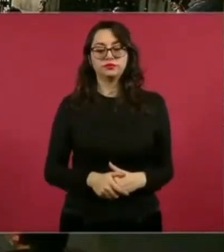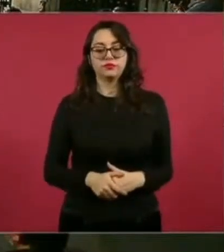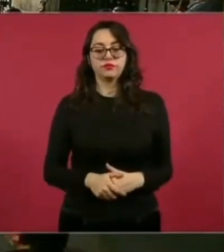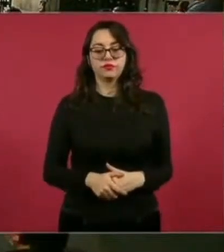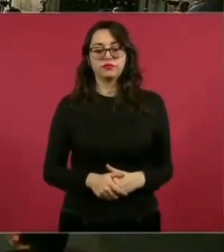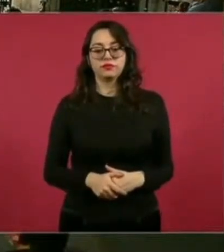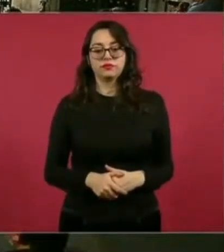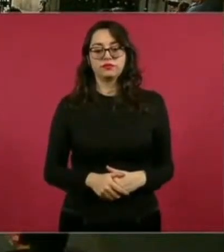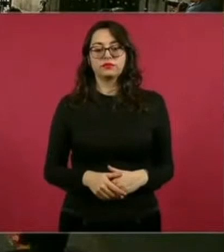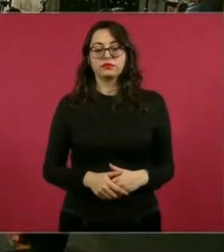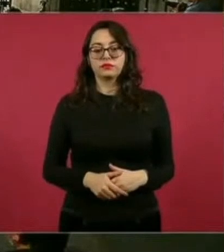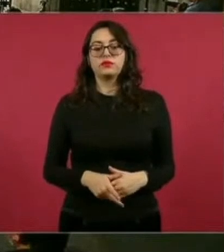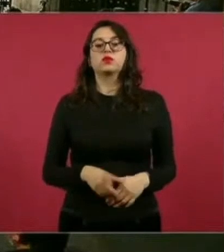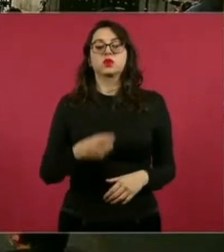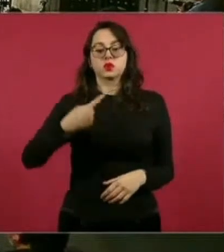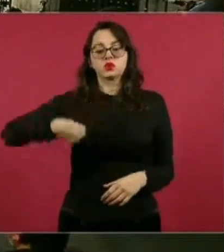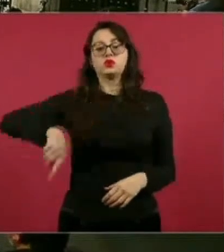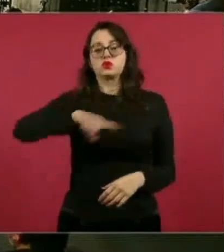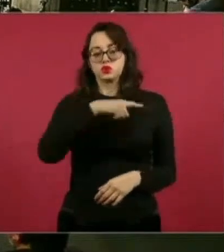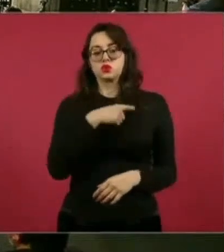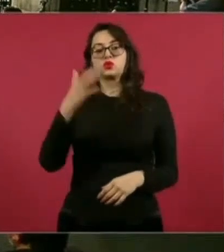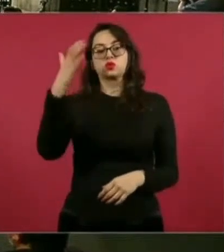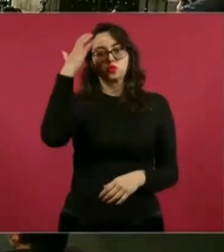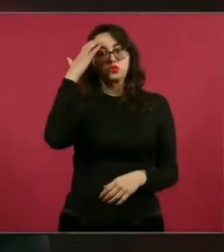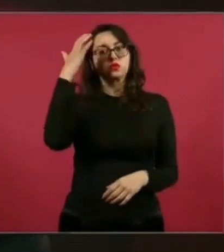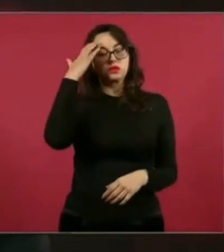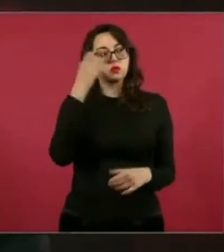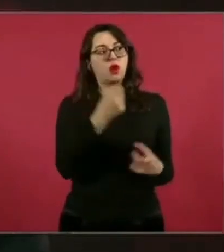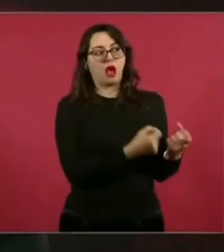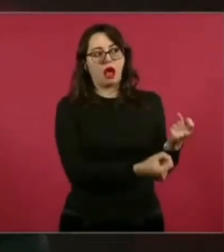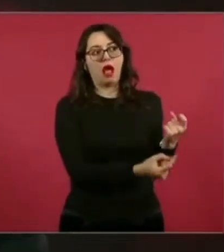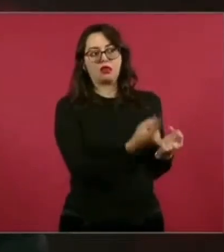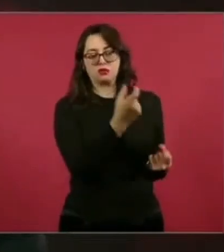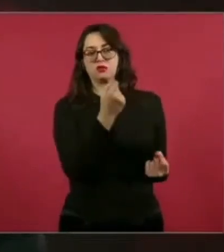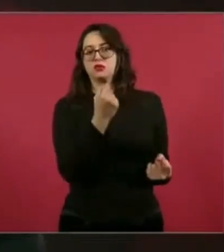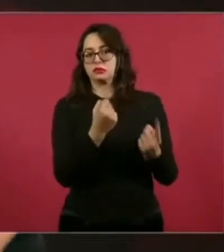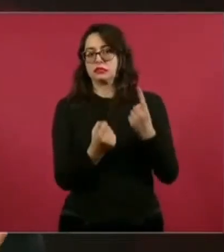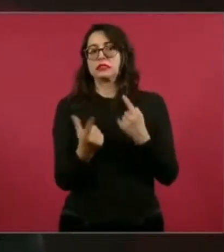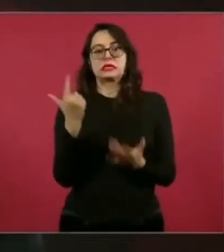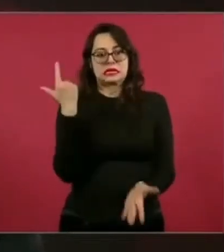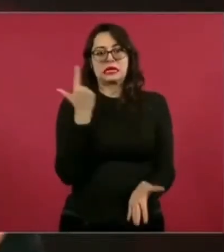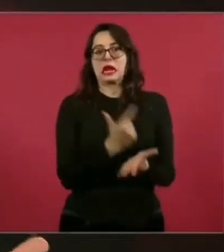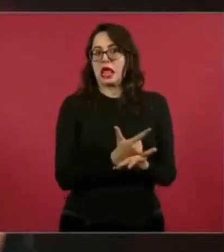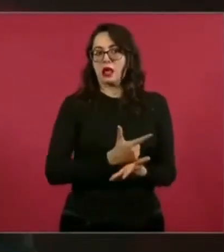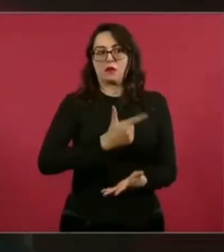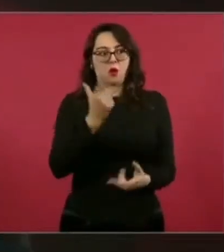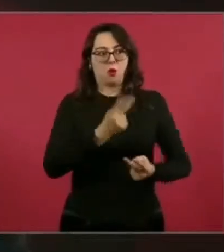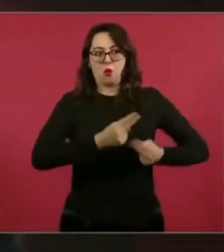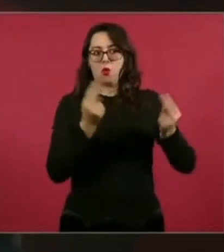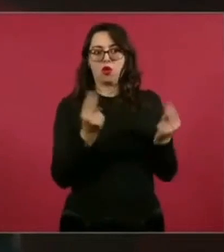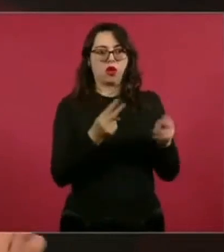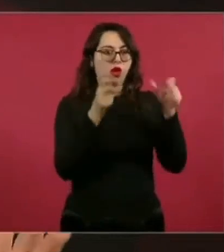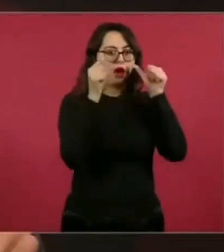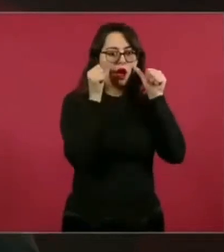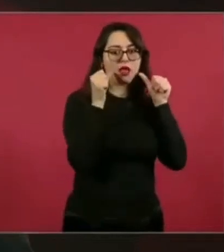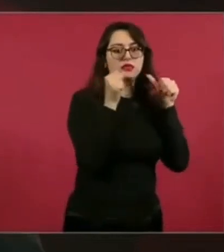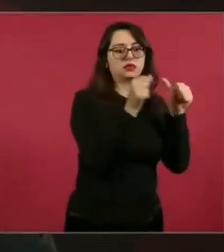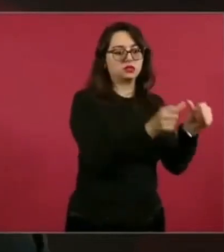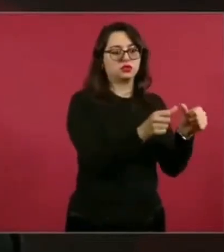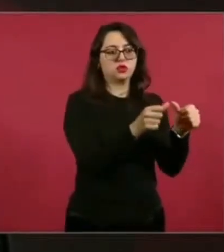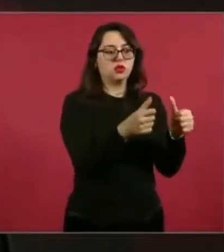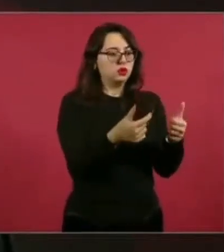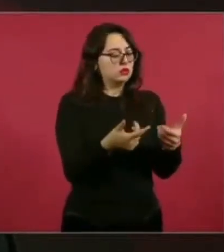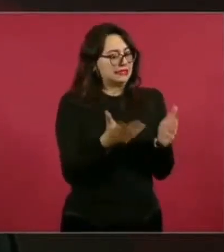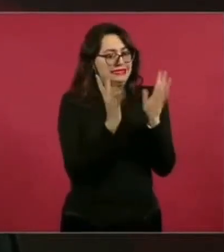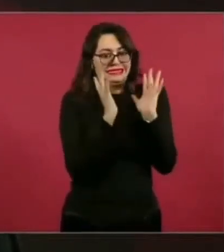Desde el mecanismo conocemos algunos casos que son urgentes, algunos en el que los mecanismos y las formas de atención nos obligan a